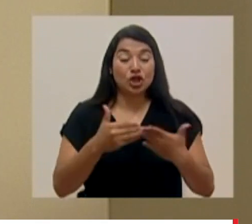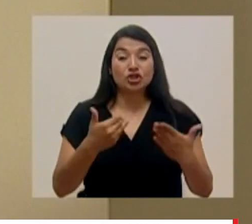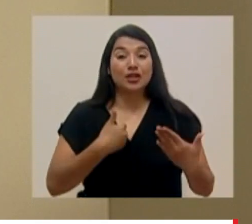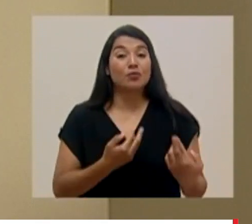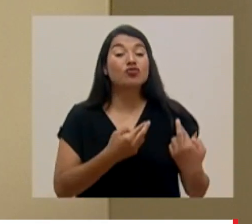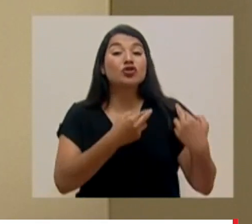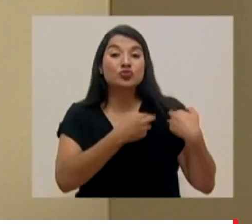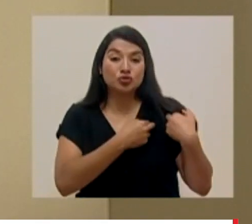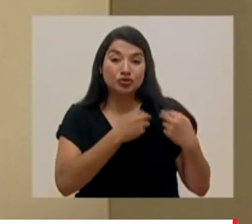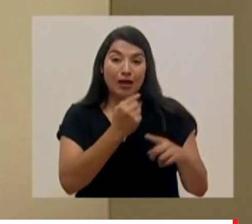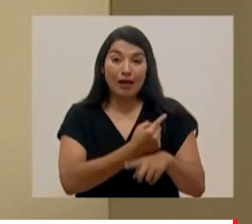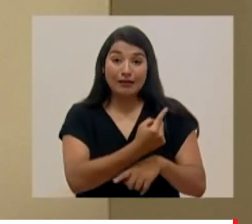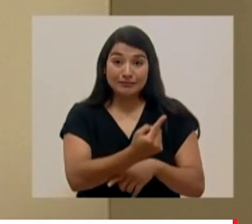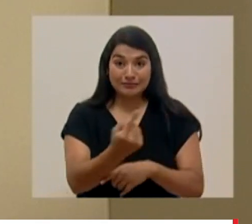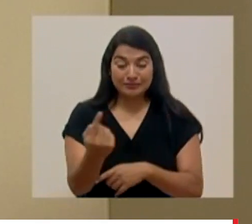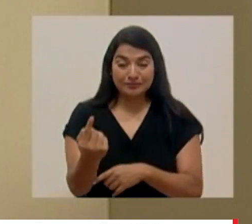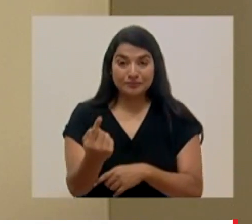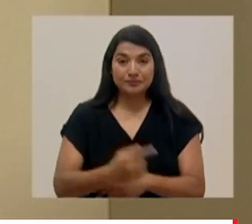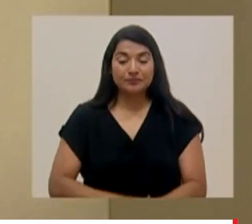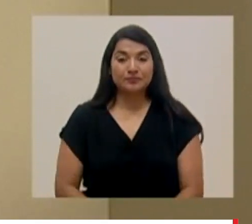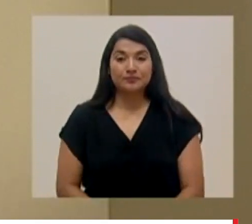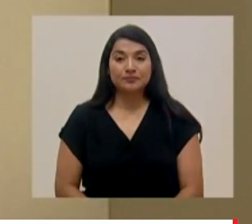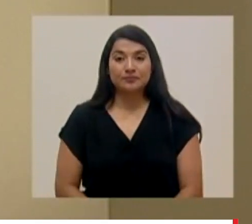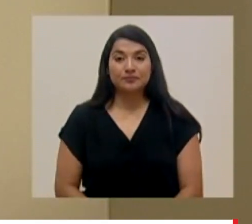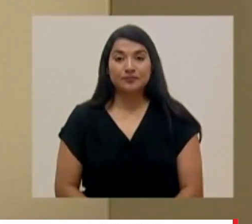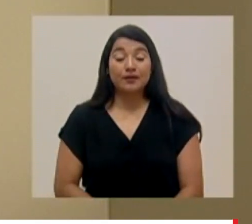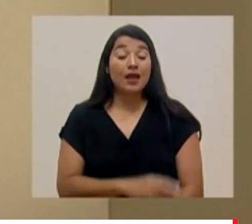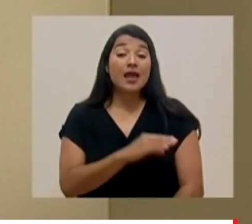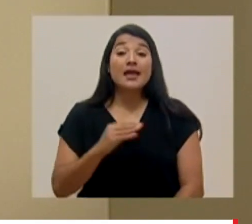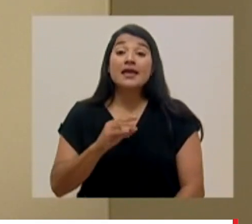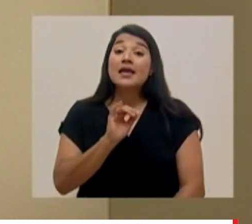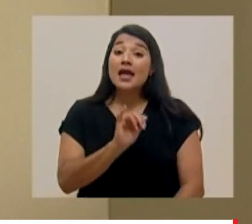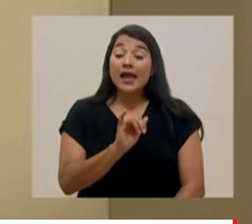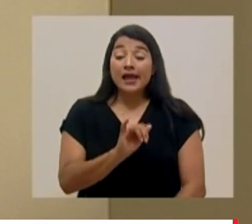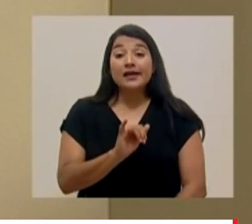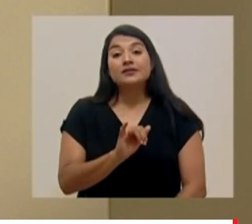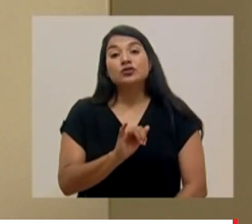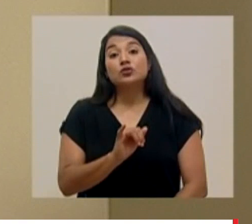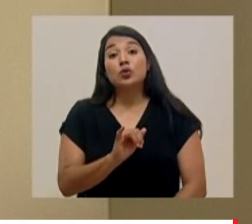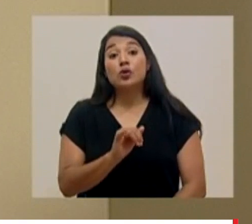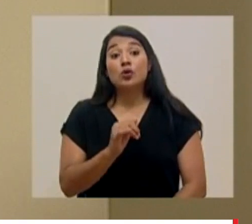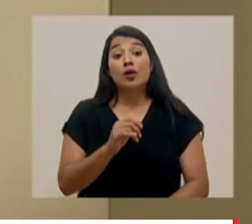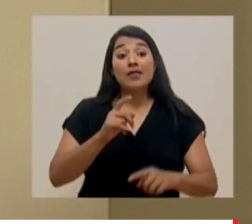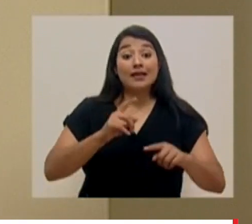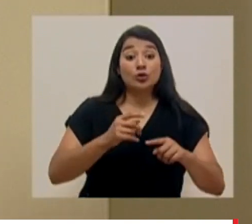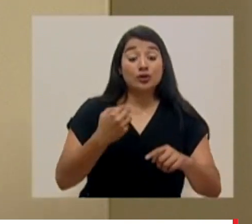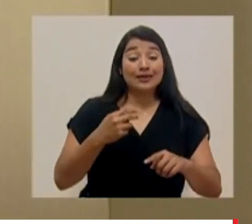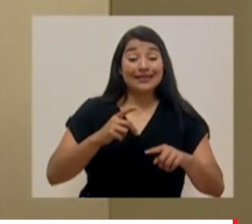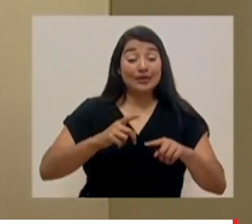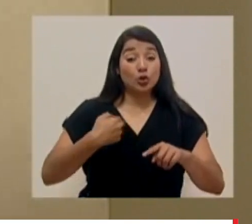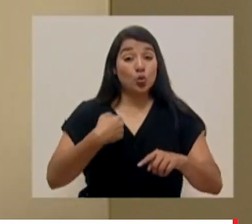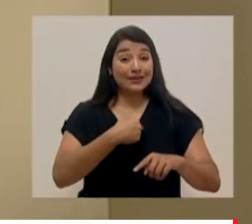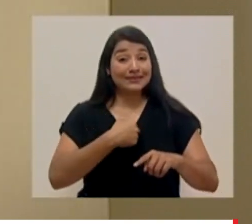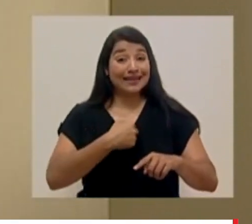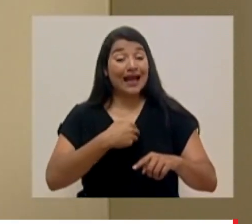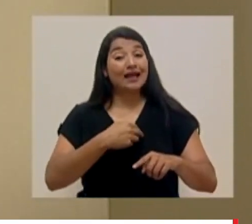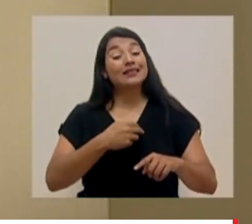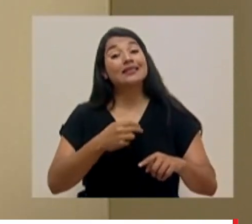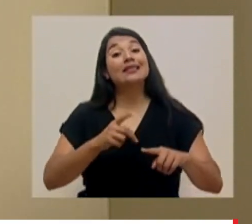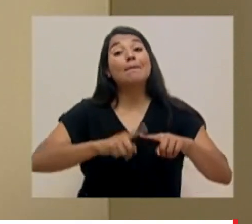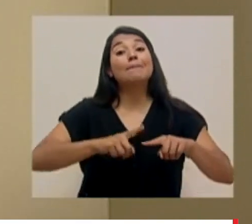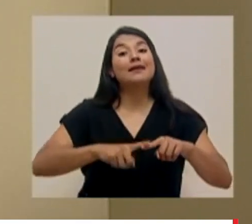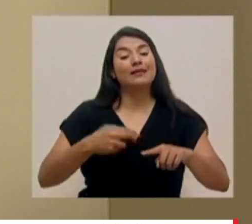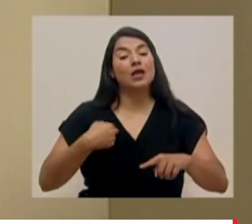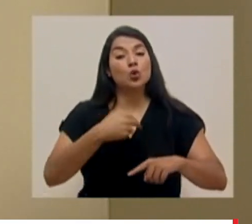responsabilidad innata de cada persona. Y eso va a hacer que la curva se doble o que más bien se aumente